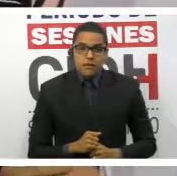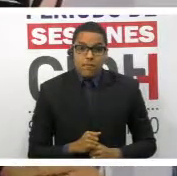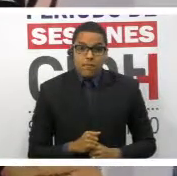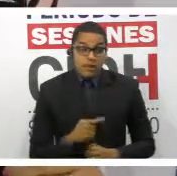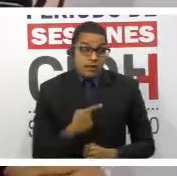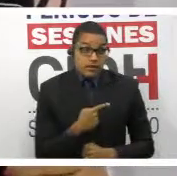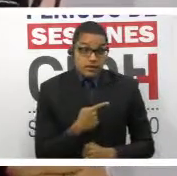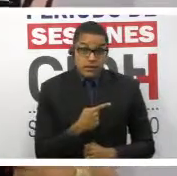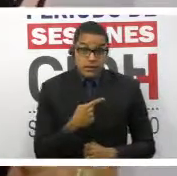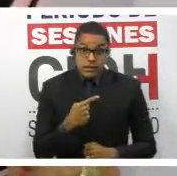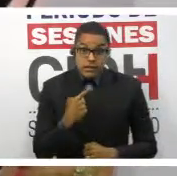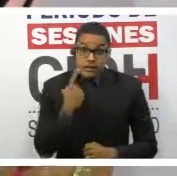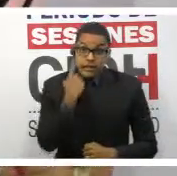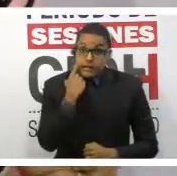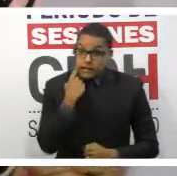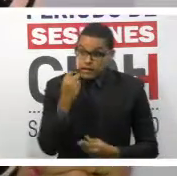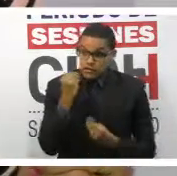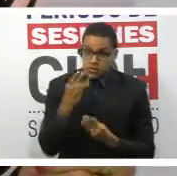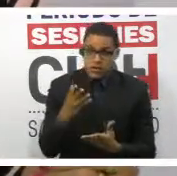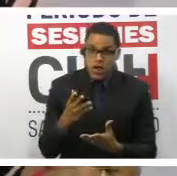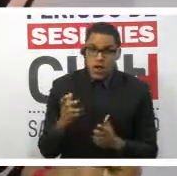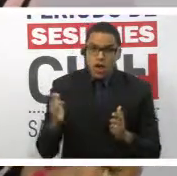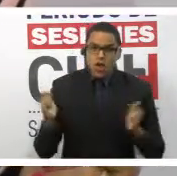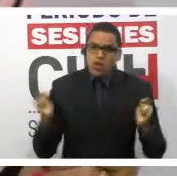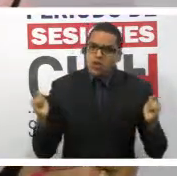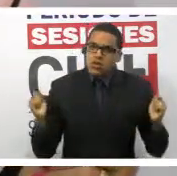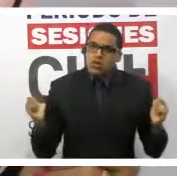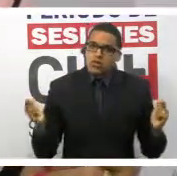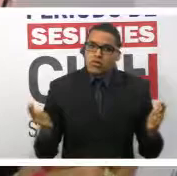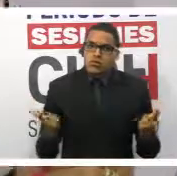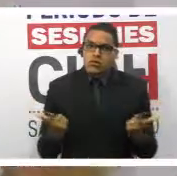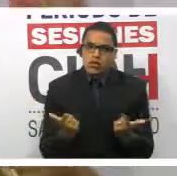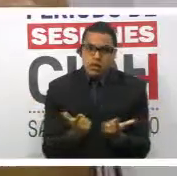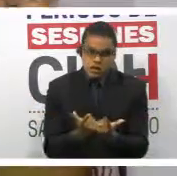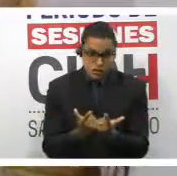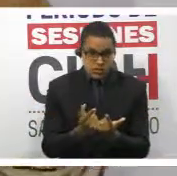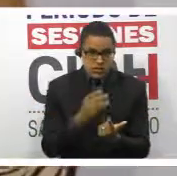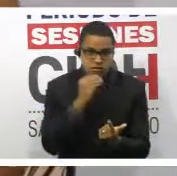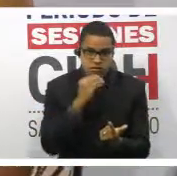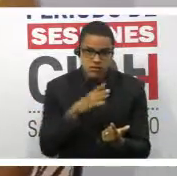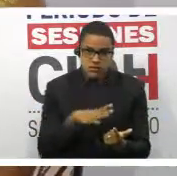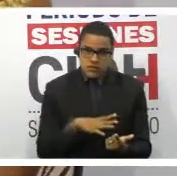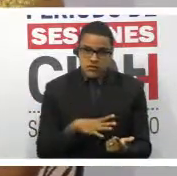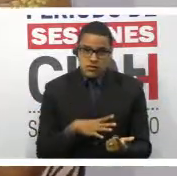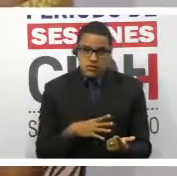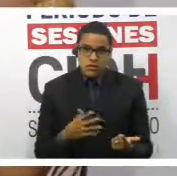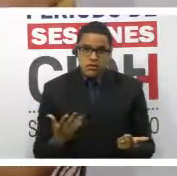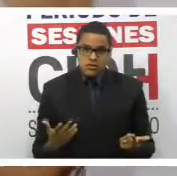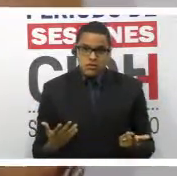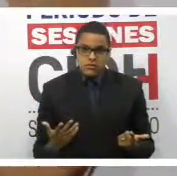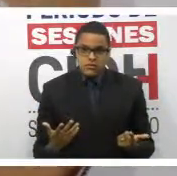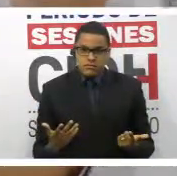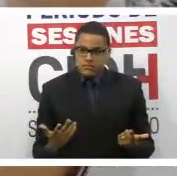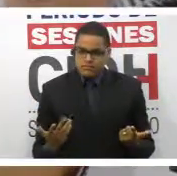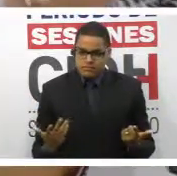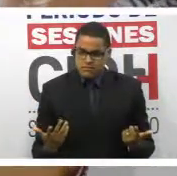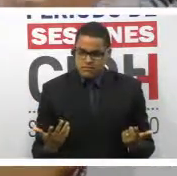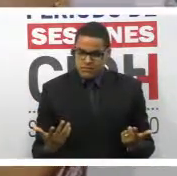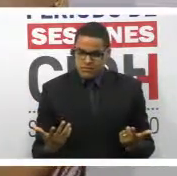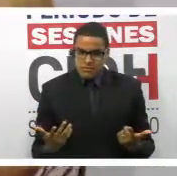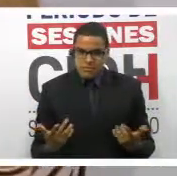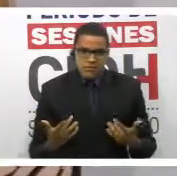las que están en este en este lugar y eso es como como cómo es posible